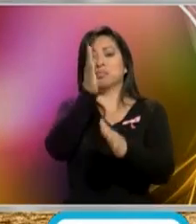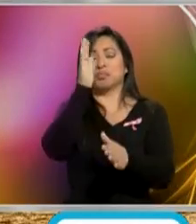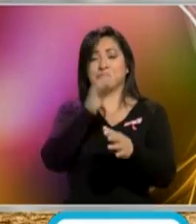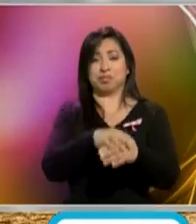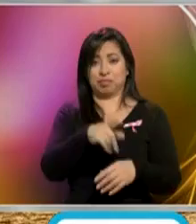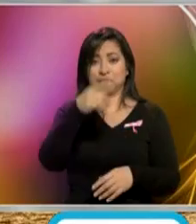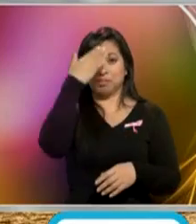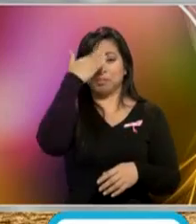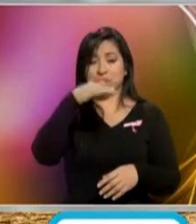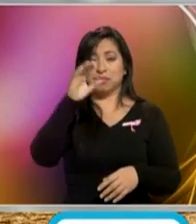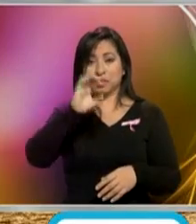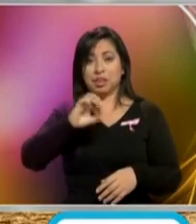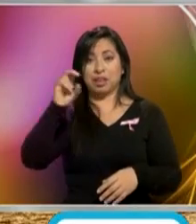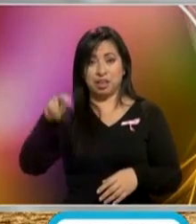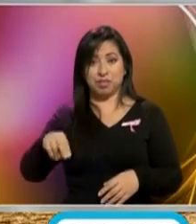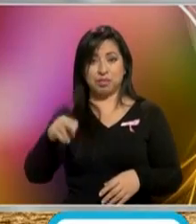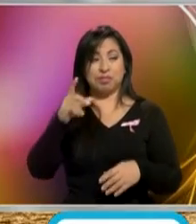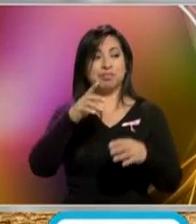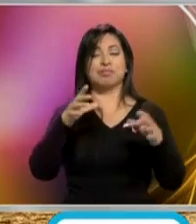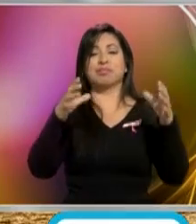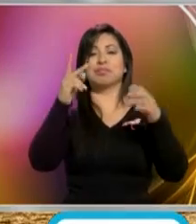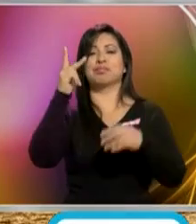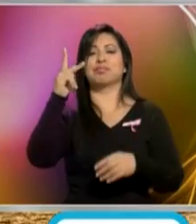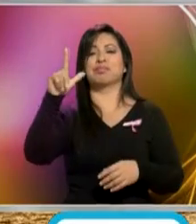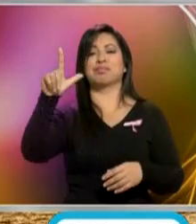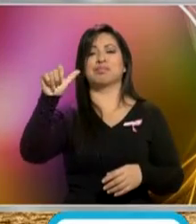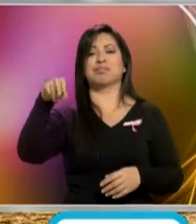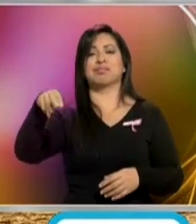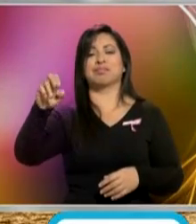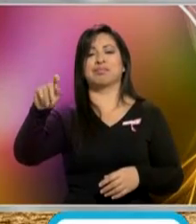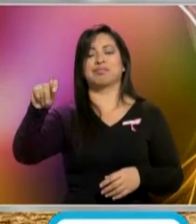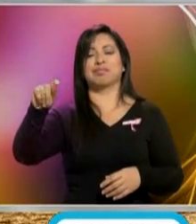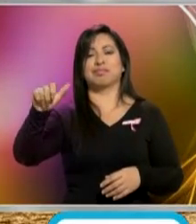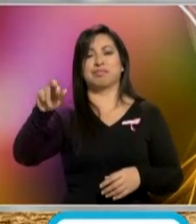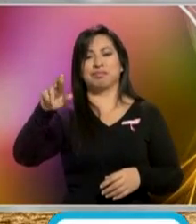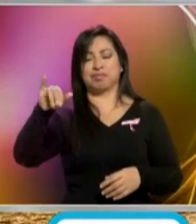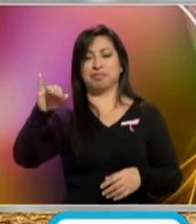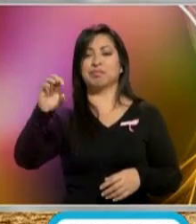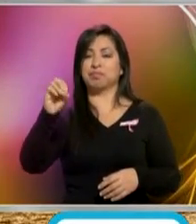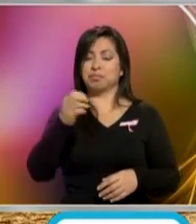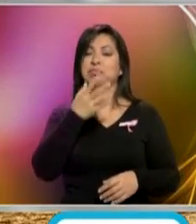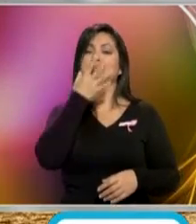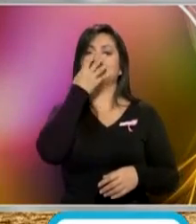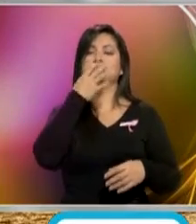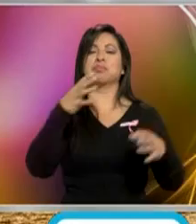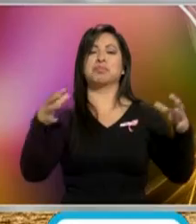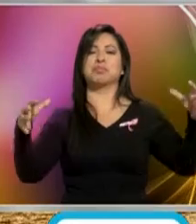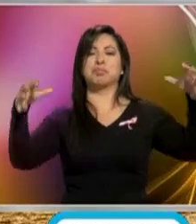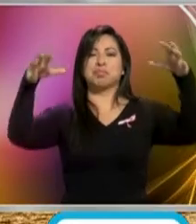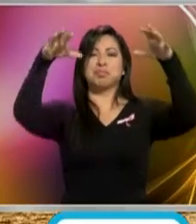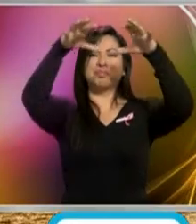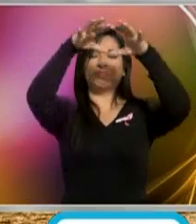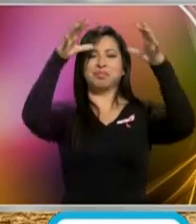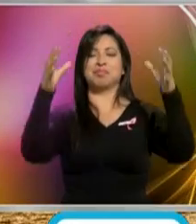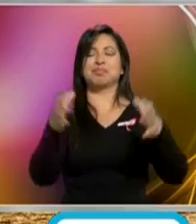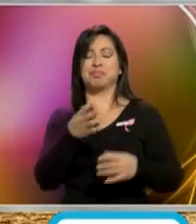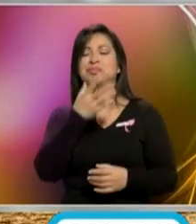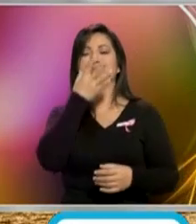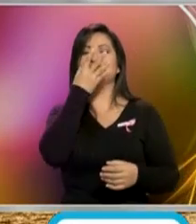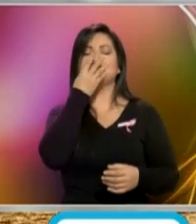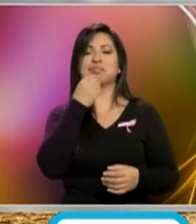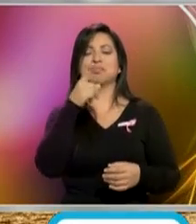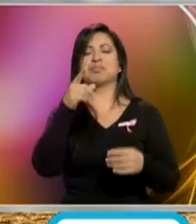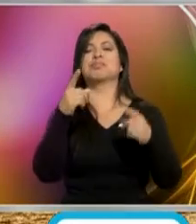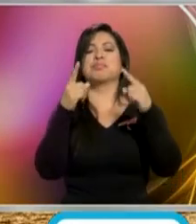que hay un planetario en Cancún? Sí, yo sí sabía. Bueno, pues el planetario en Cancún se Vayan. recomienda mucho a visitar Recomendable. porque vale la pena. Está